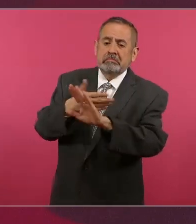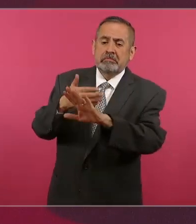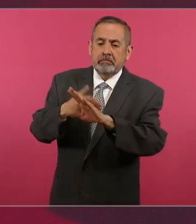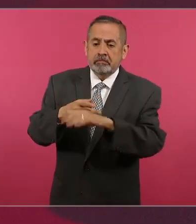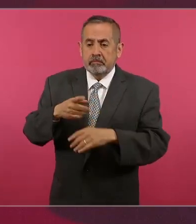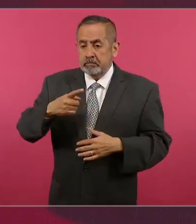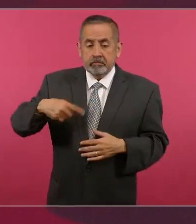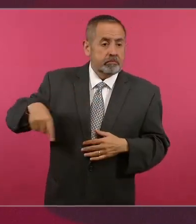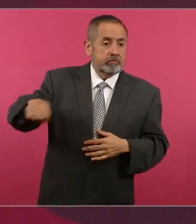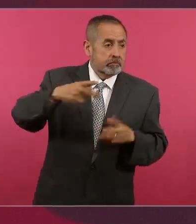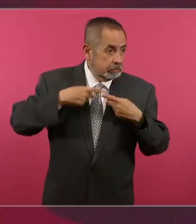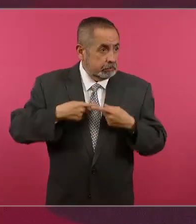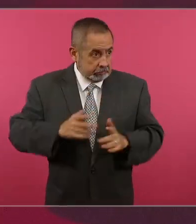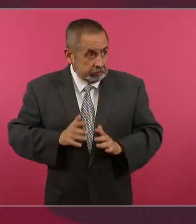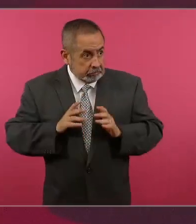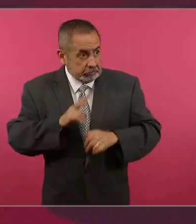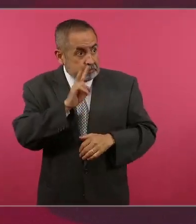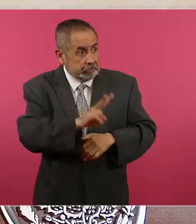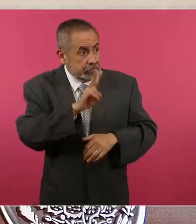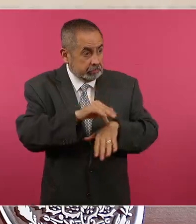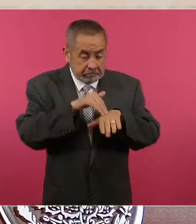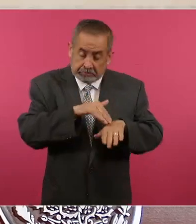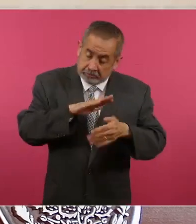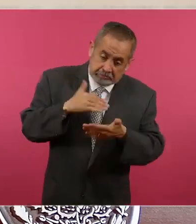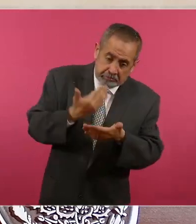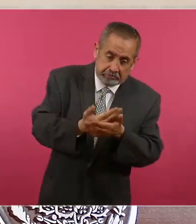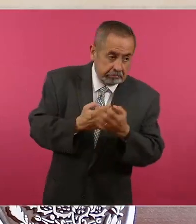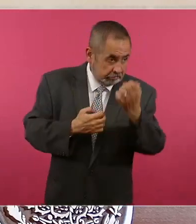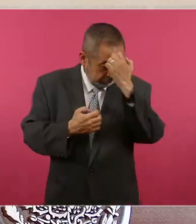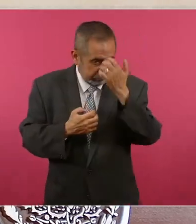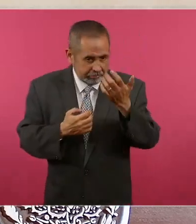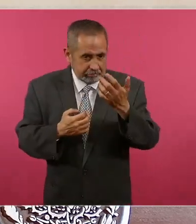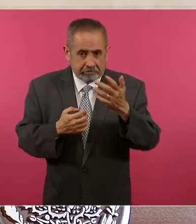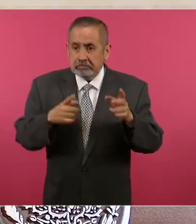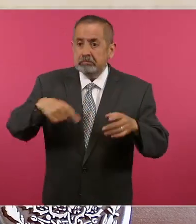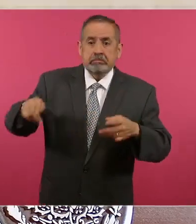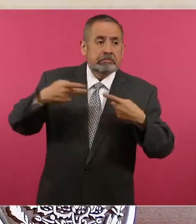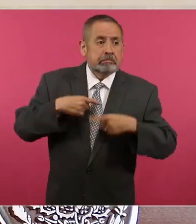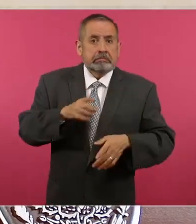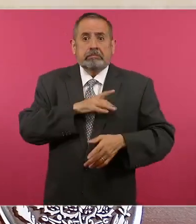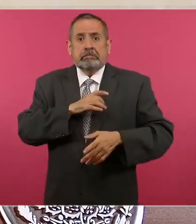se iba a dejar engañar, se iban a espantar,